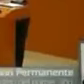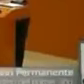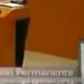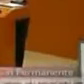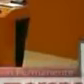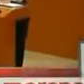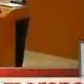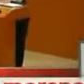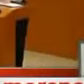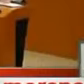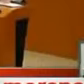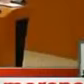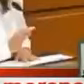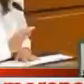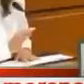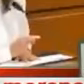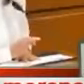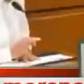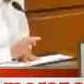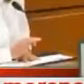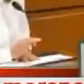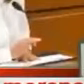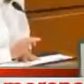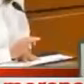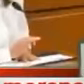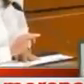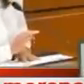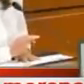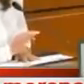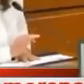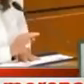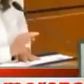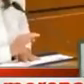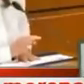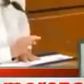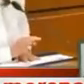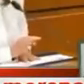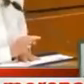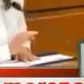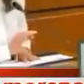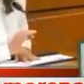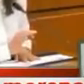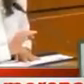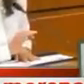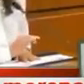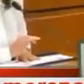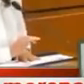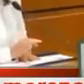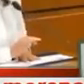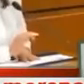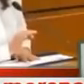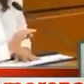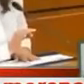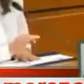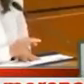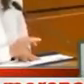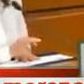palabras, no hay pretexto, no hay números, no hay situación que justifique